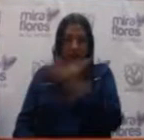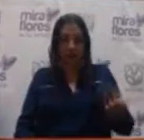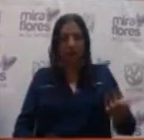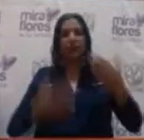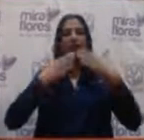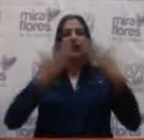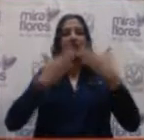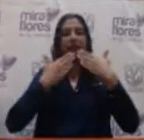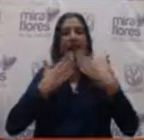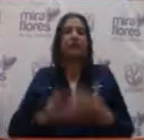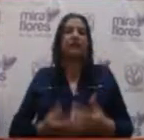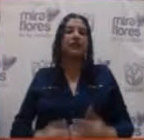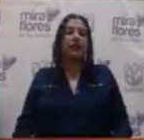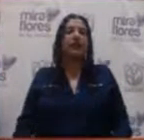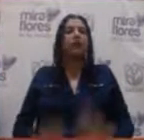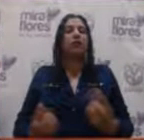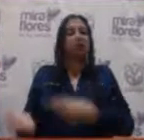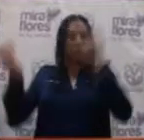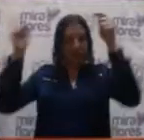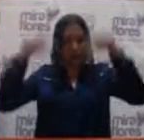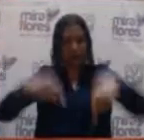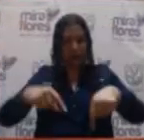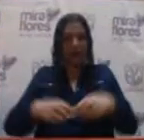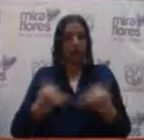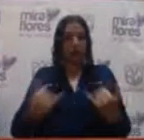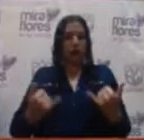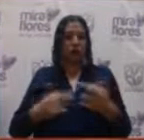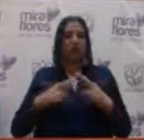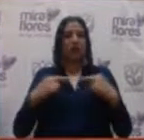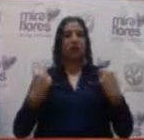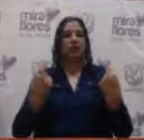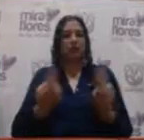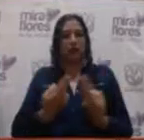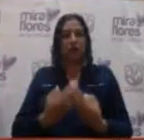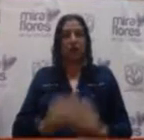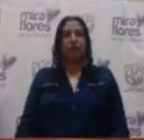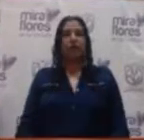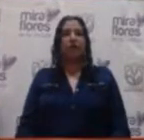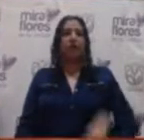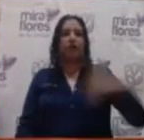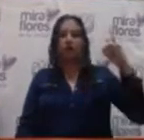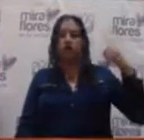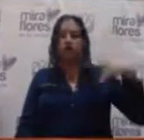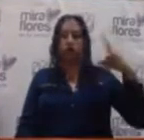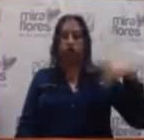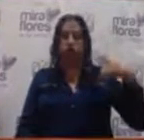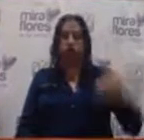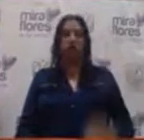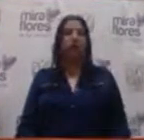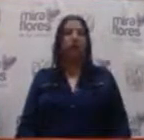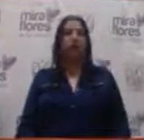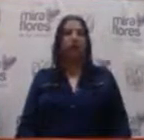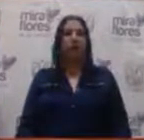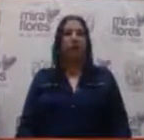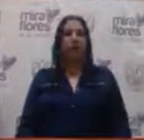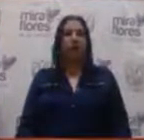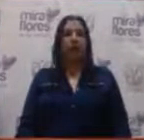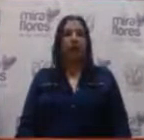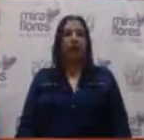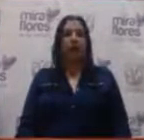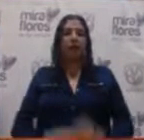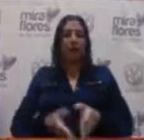Gracias por la presencia el día de hoy. Esta es una reunión de emergencia. Vamos a